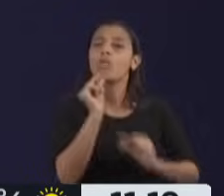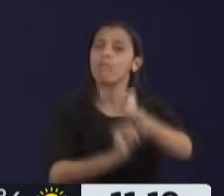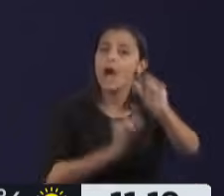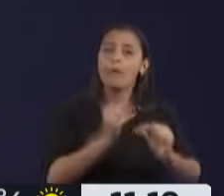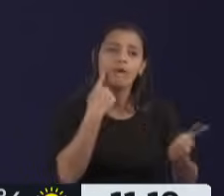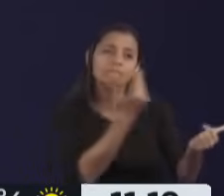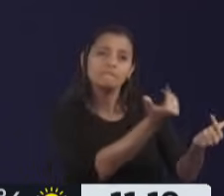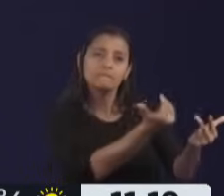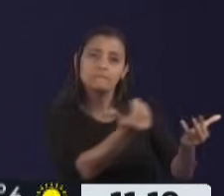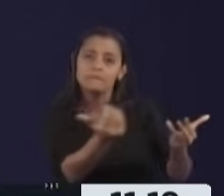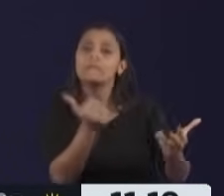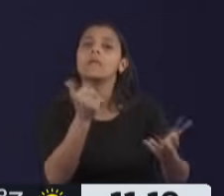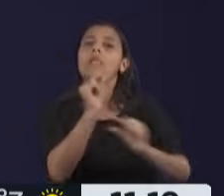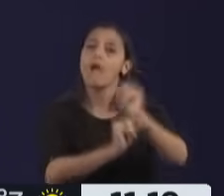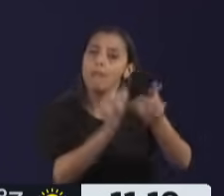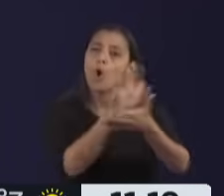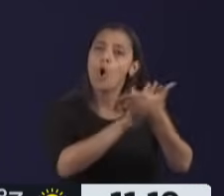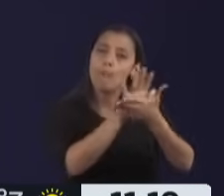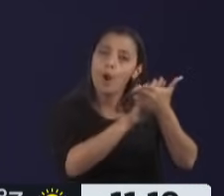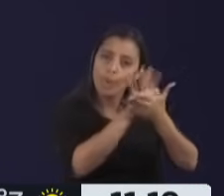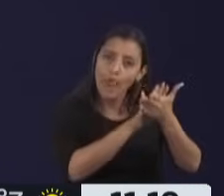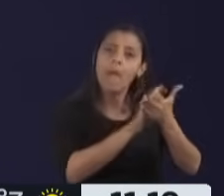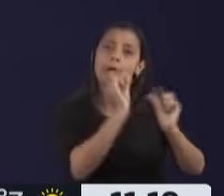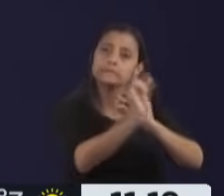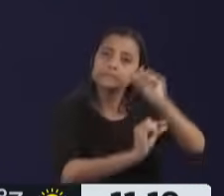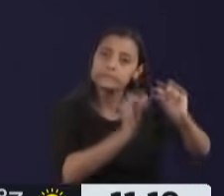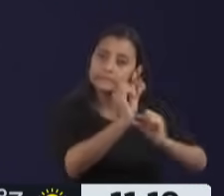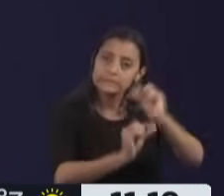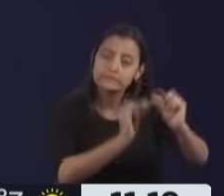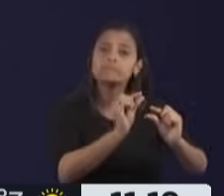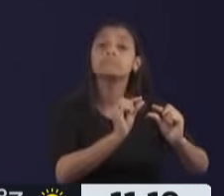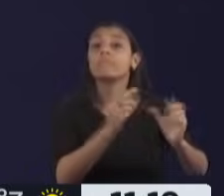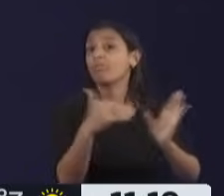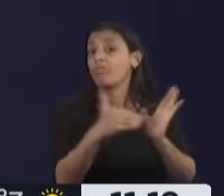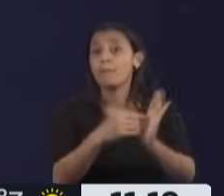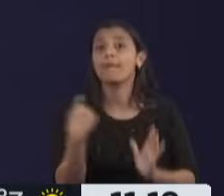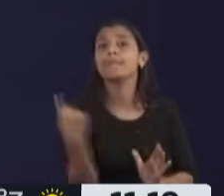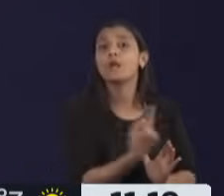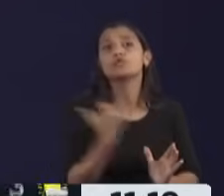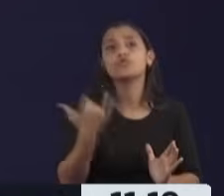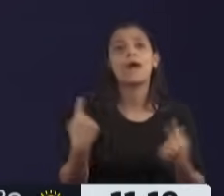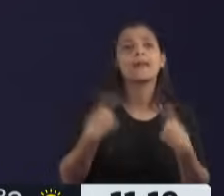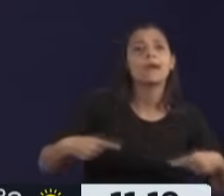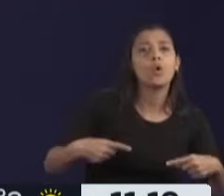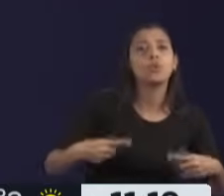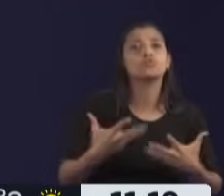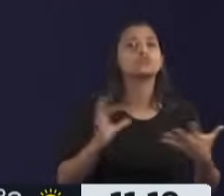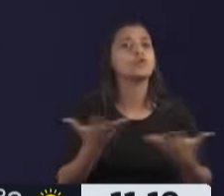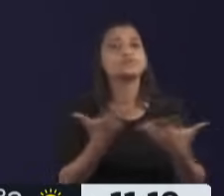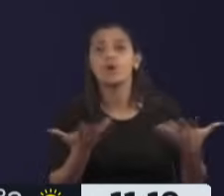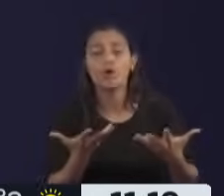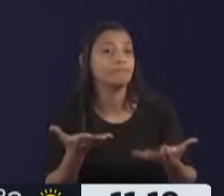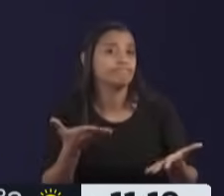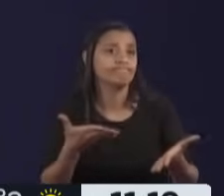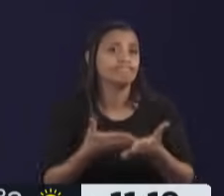de ir solucionando cada uno de los temas de acuerdo a las herramientas que las